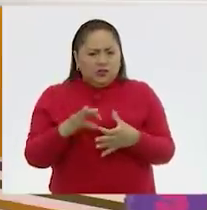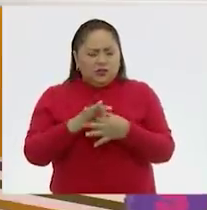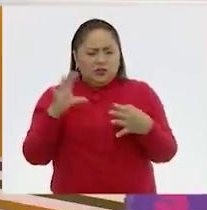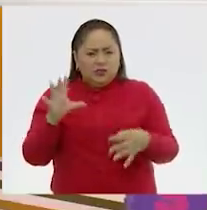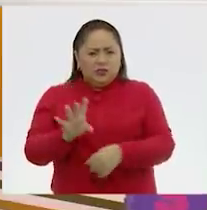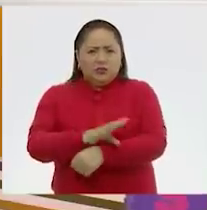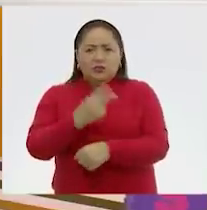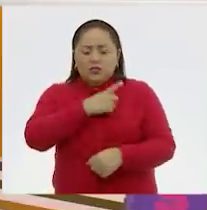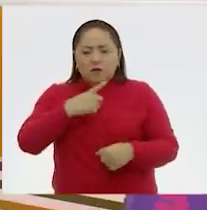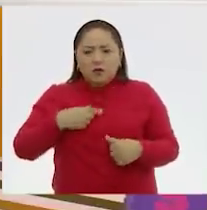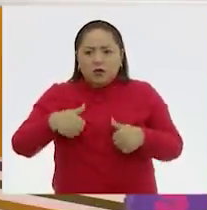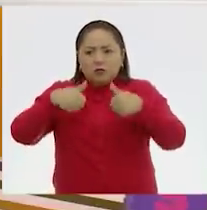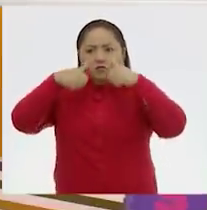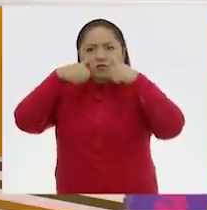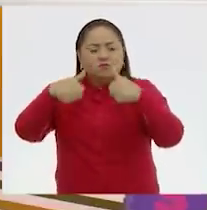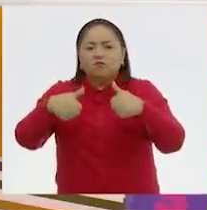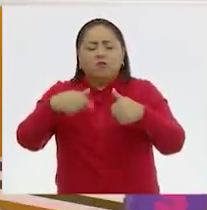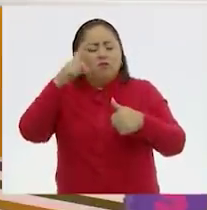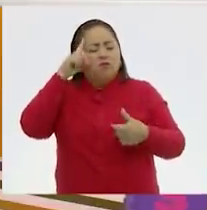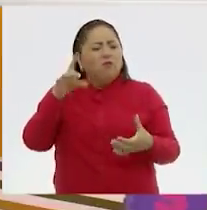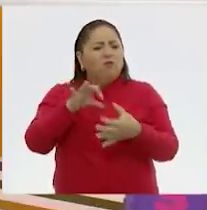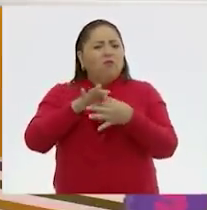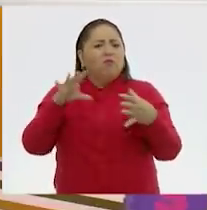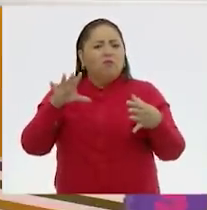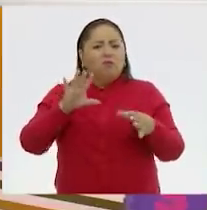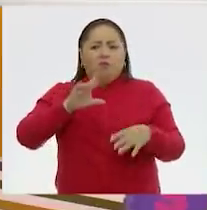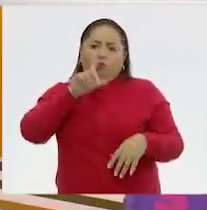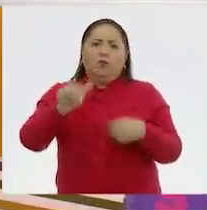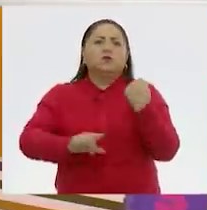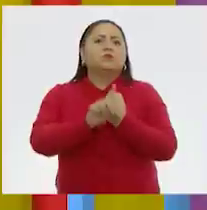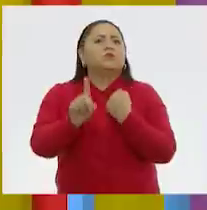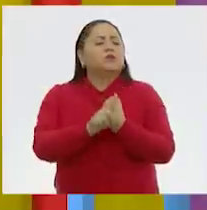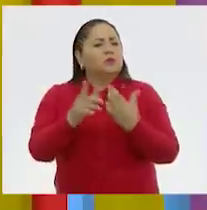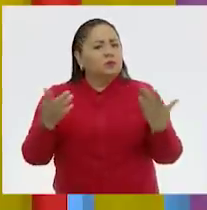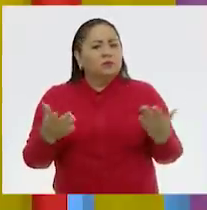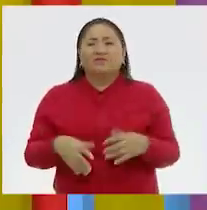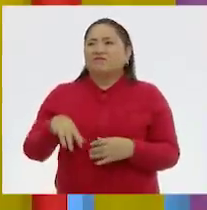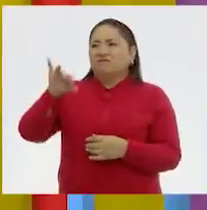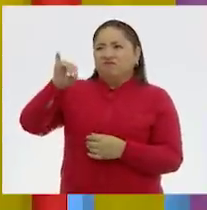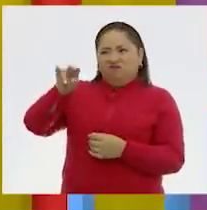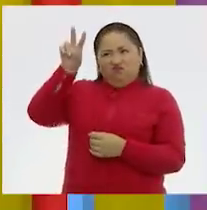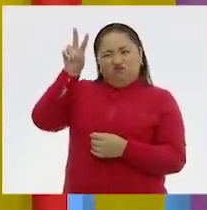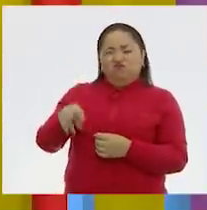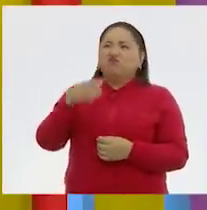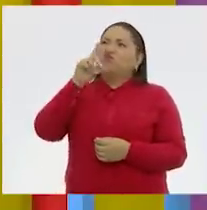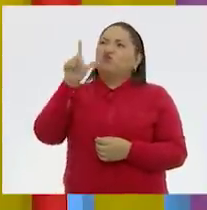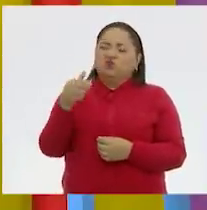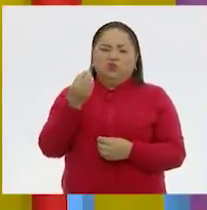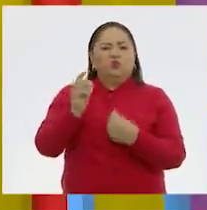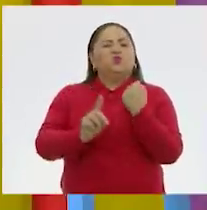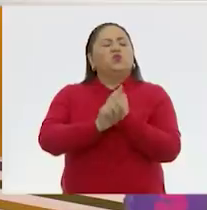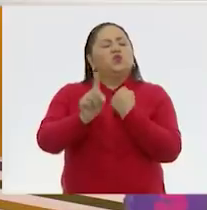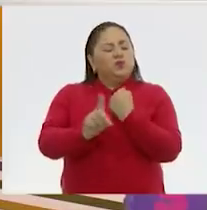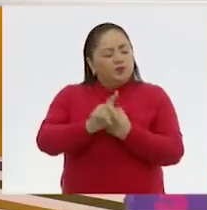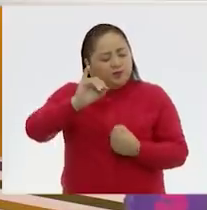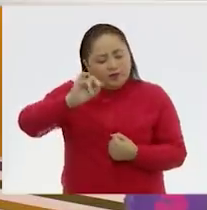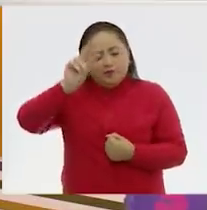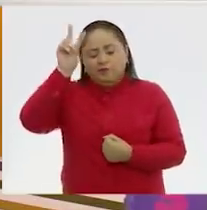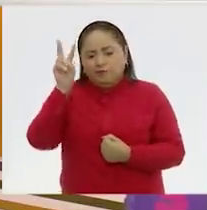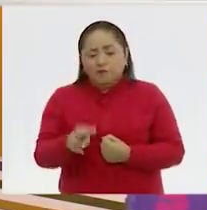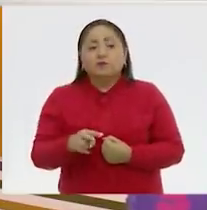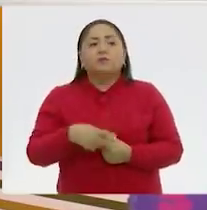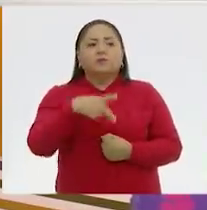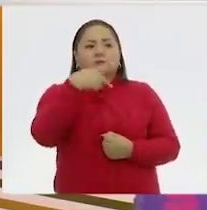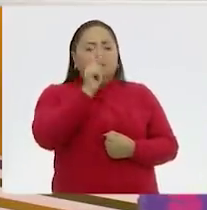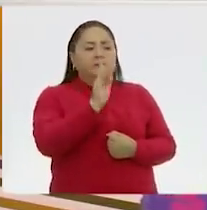estar atento a ellas puede causar problemas. Ah, muchísimos problemas, sí. Sí. Y